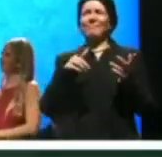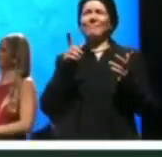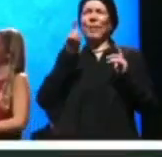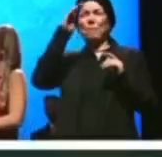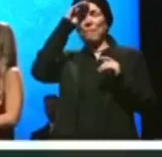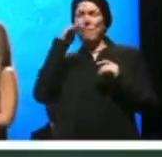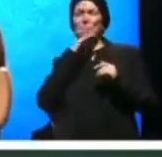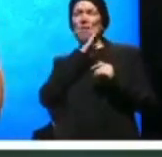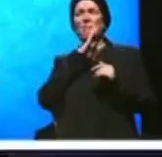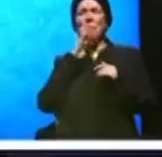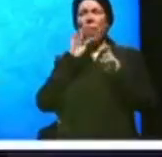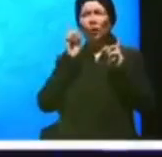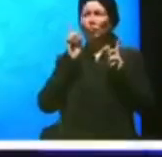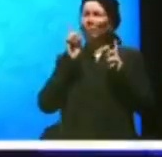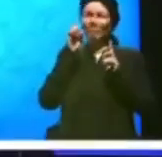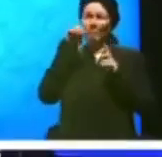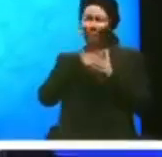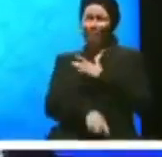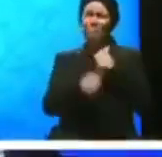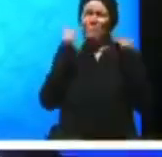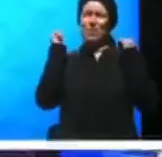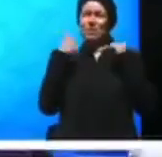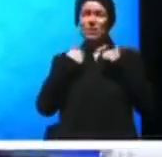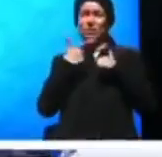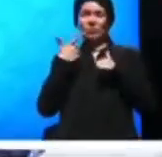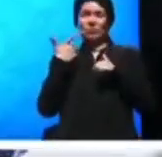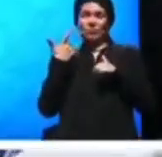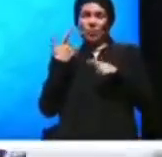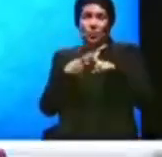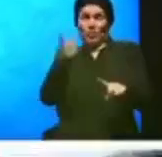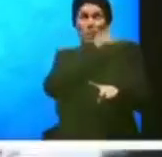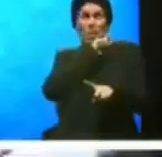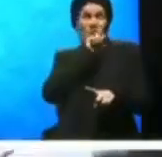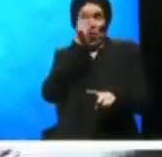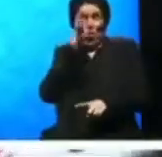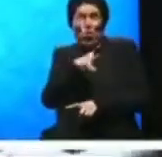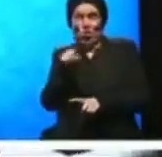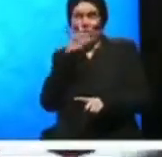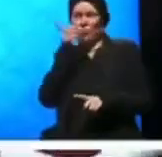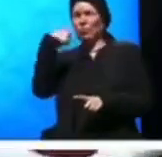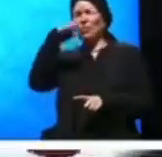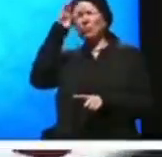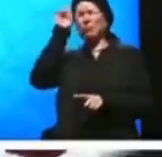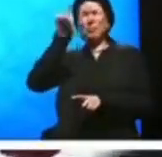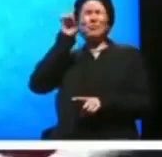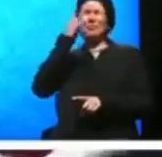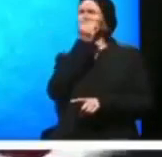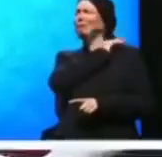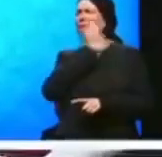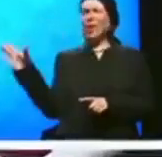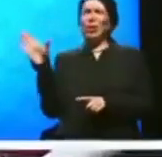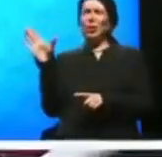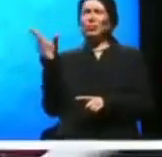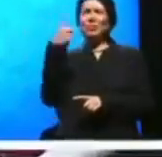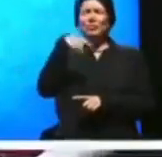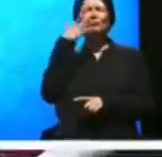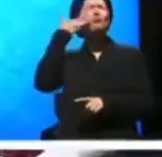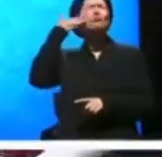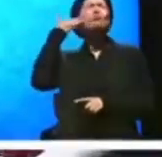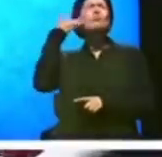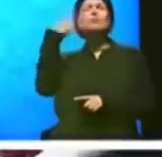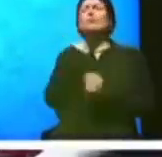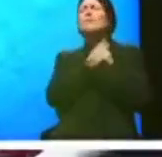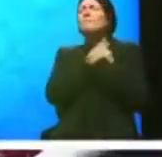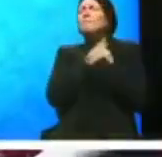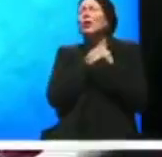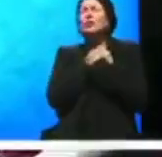papá y mamá. No exagero cuando os digo que sois los mejores maestros que he tenido, que estoy muy orgulloso y que os quiero